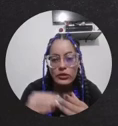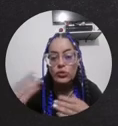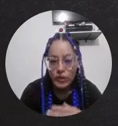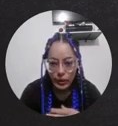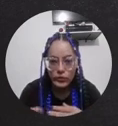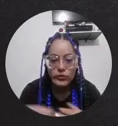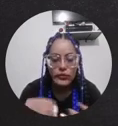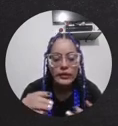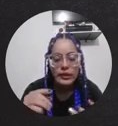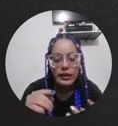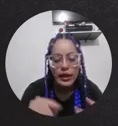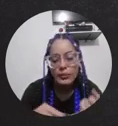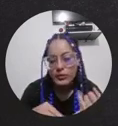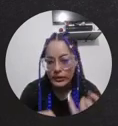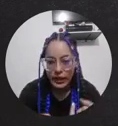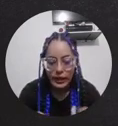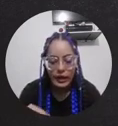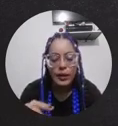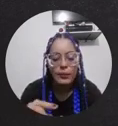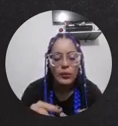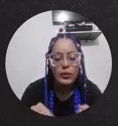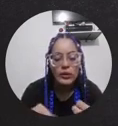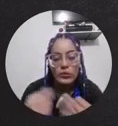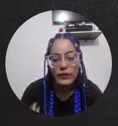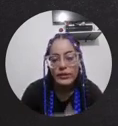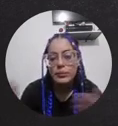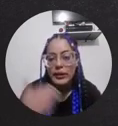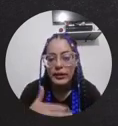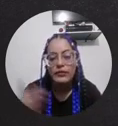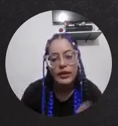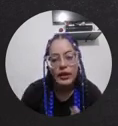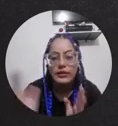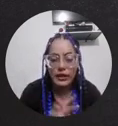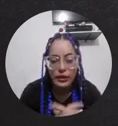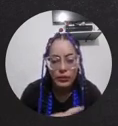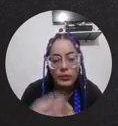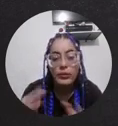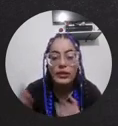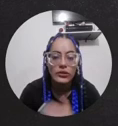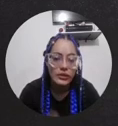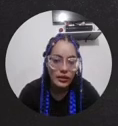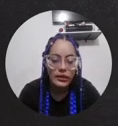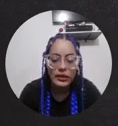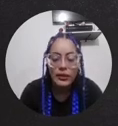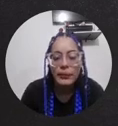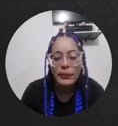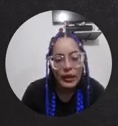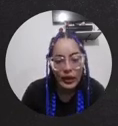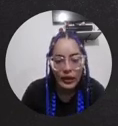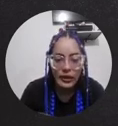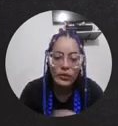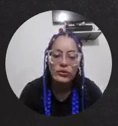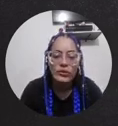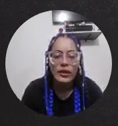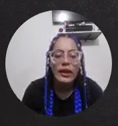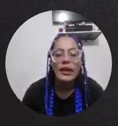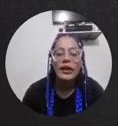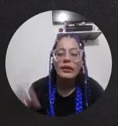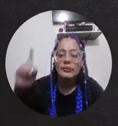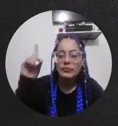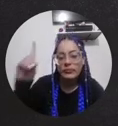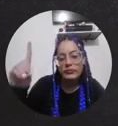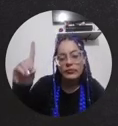escuchamos frente al porcentaje de cambio. Es una base para fijar el salario mínimo del año siguiente, entre otros.